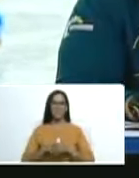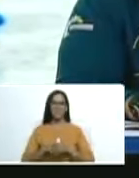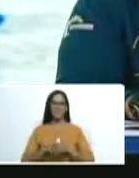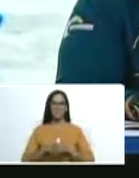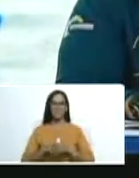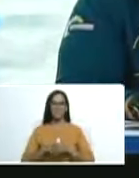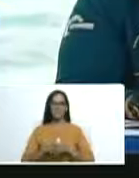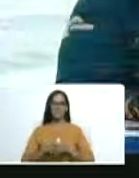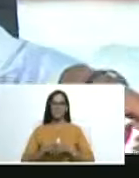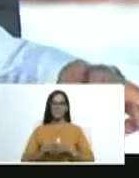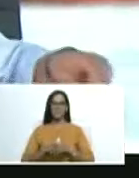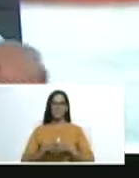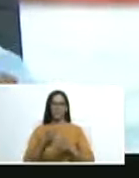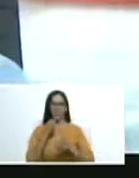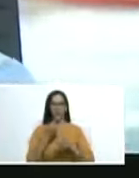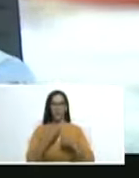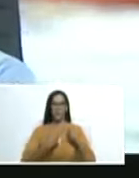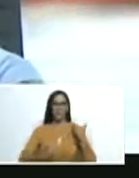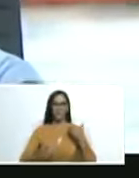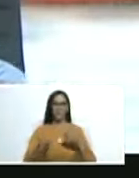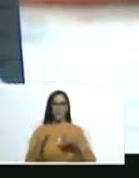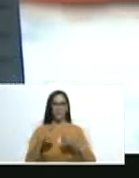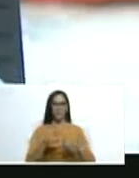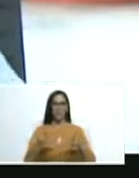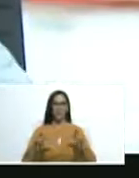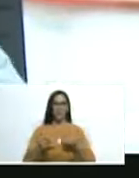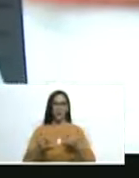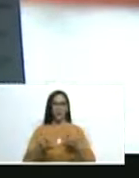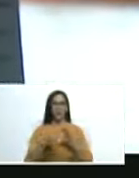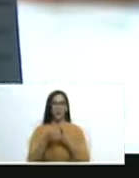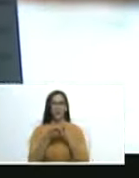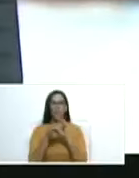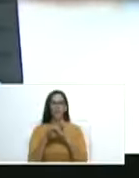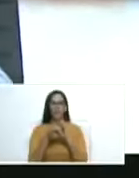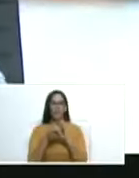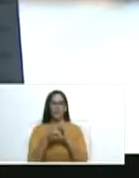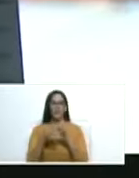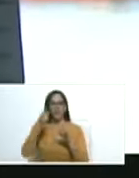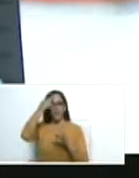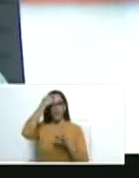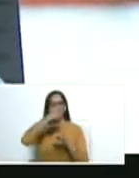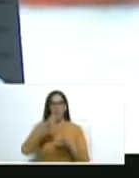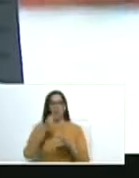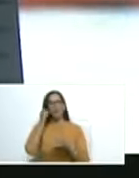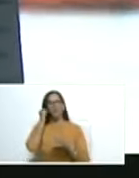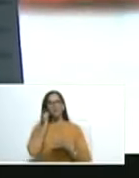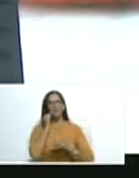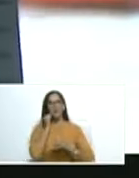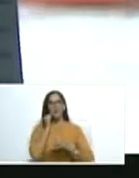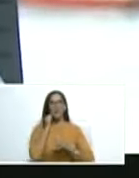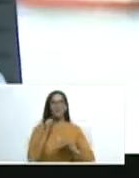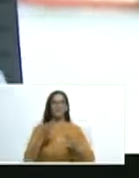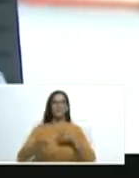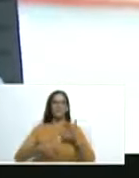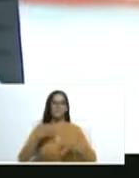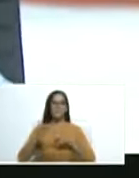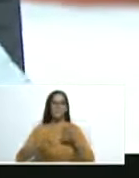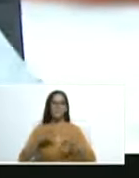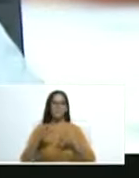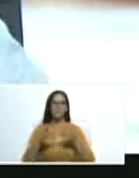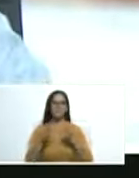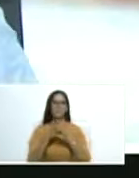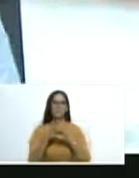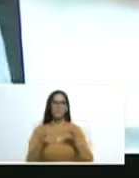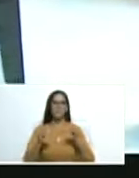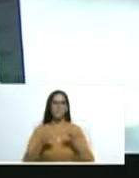Bueno, presidente, en primer lugar, unirme junto al pueblo de Sucre en el sentimiento de